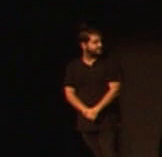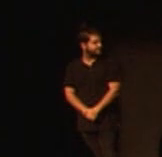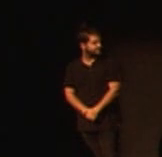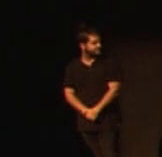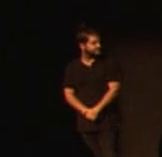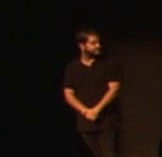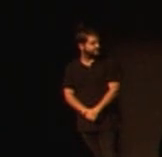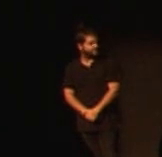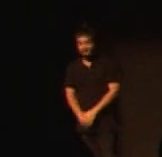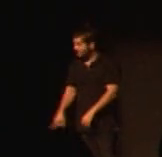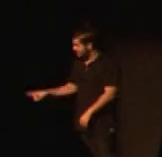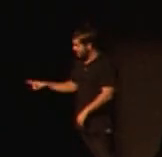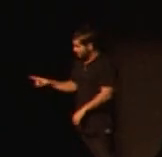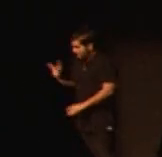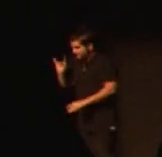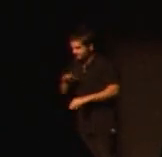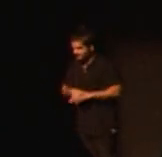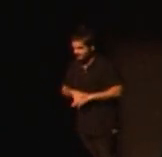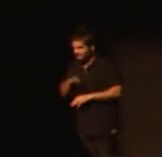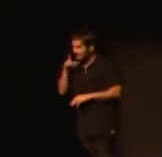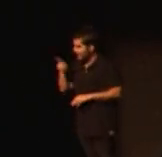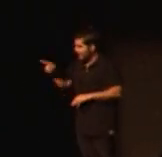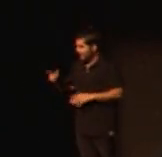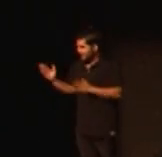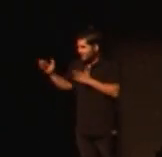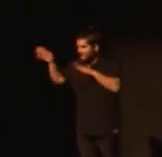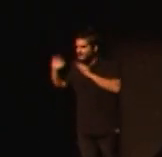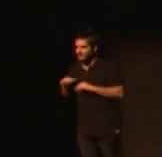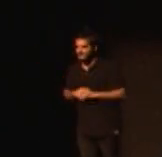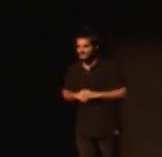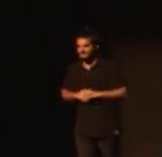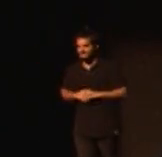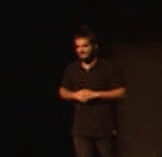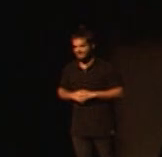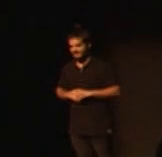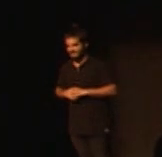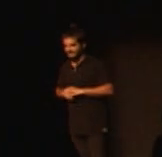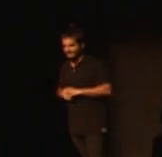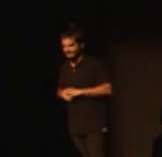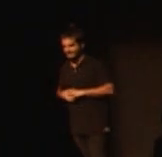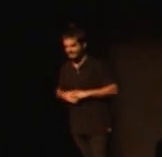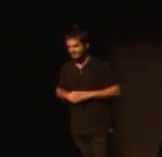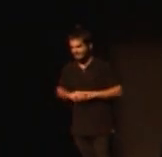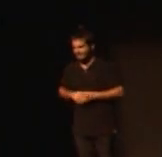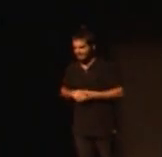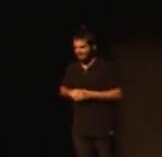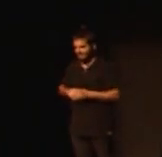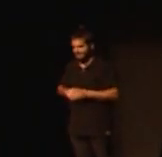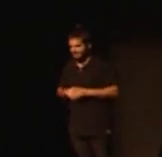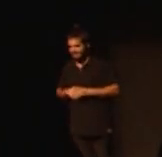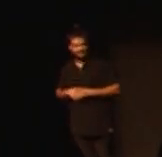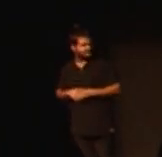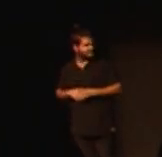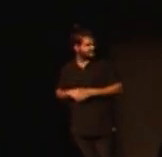¿Allí me voy? Allí. Ahora es tu momento. Pues puedes decirnos tu historia. Bueno, mi historia,